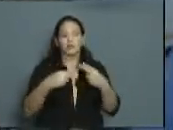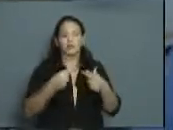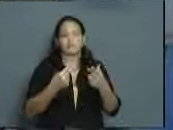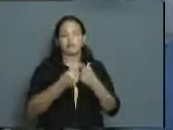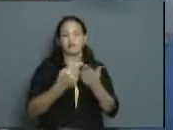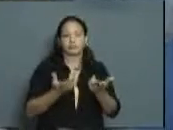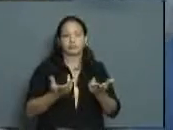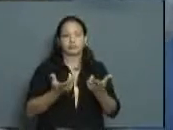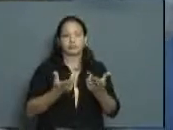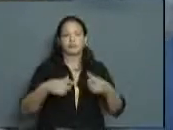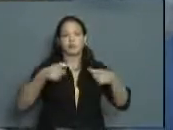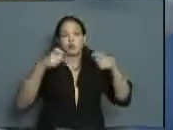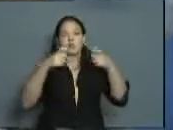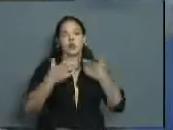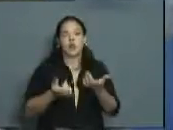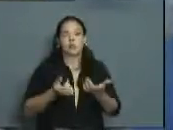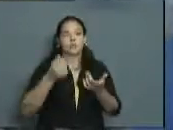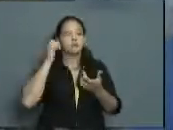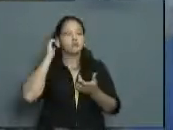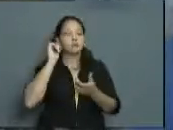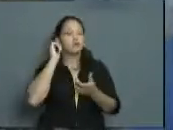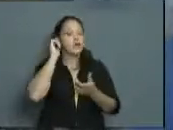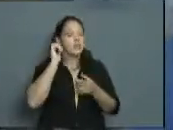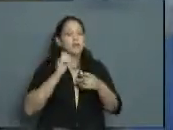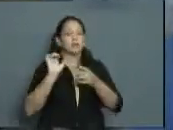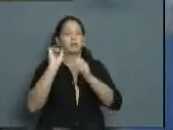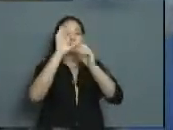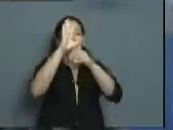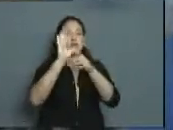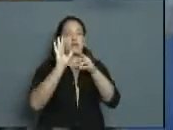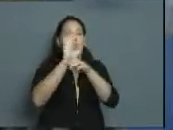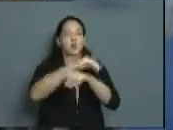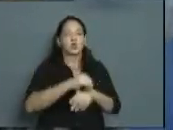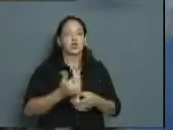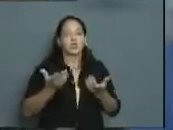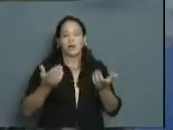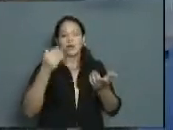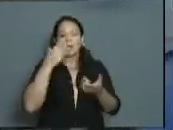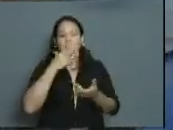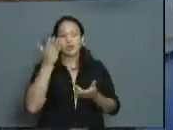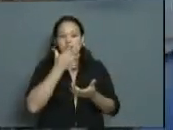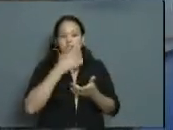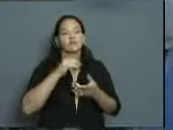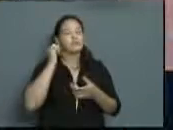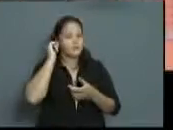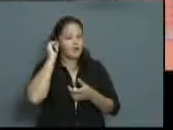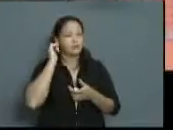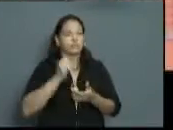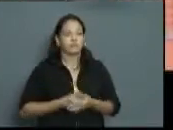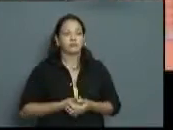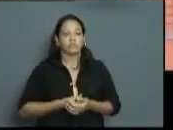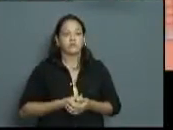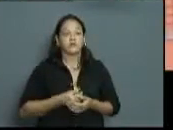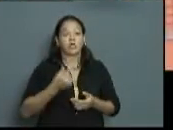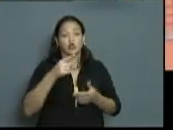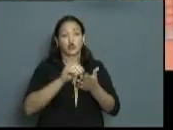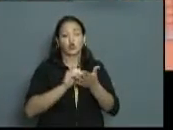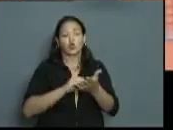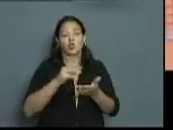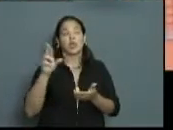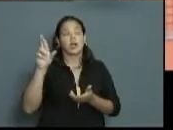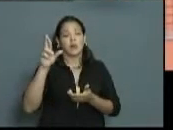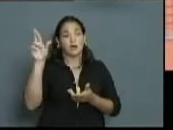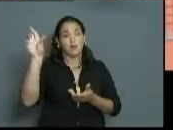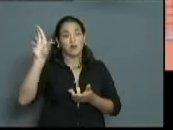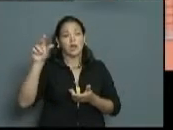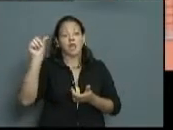19ª Copa Panamericana de Voleibol de Mayores, que concluirá este domingo en el pabellón de voleibol Ricardo Arias de Santo Domingo, en República Dominicana. Las